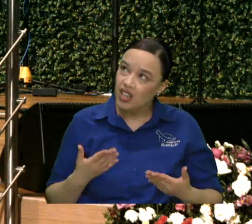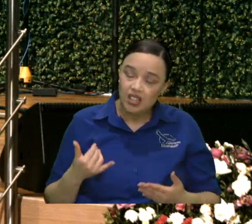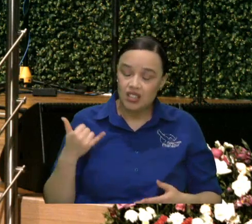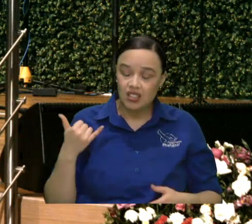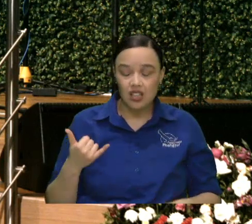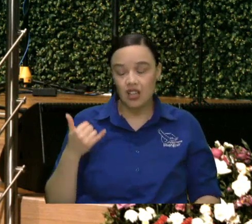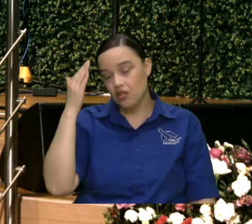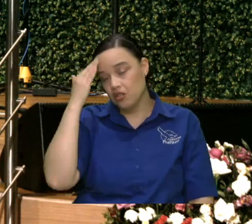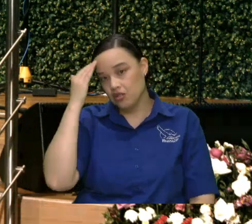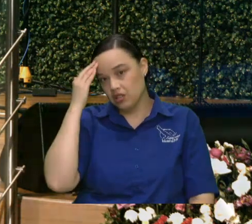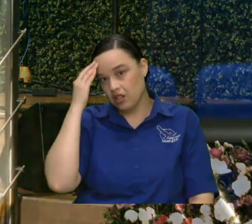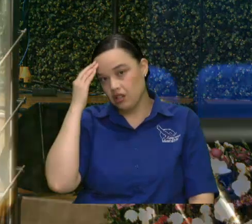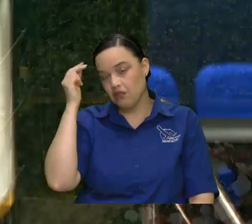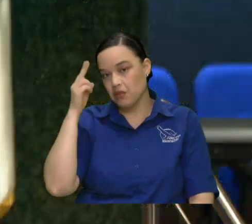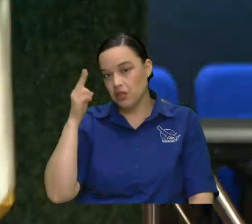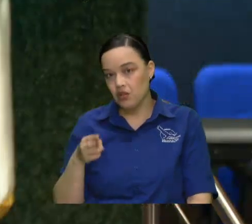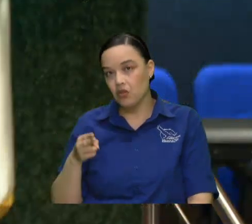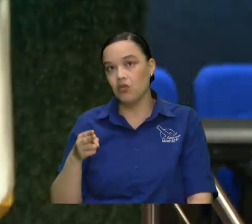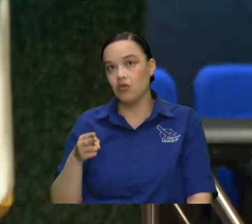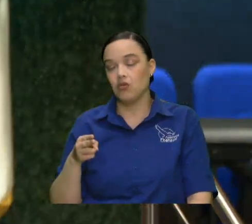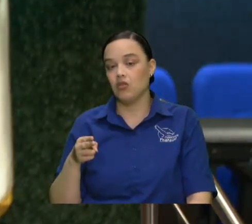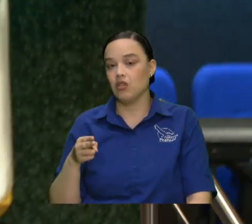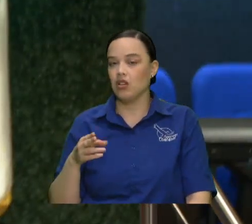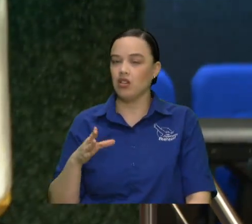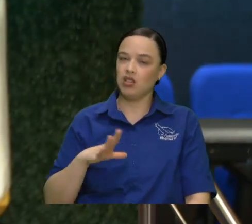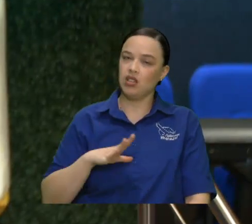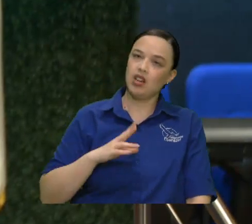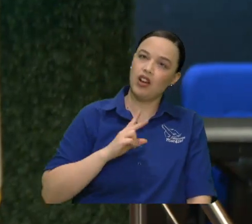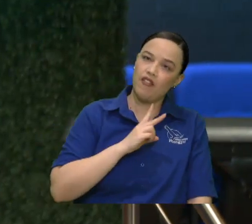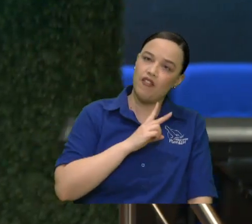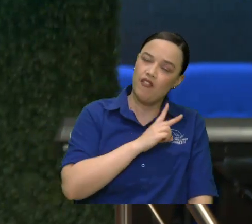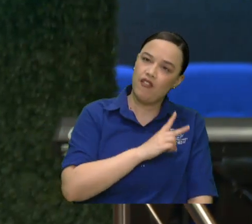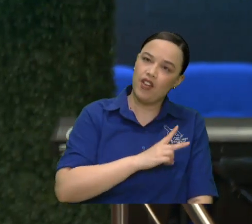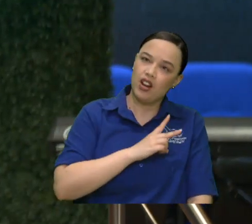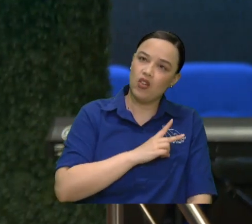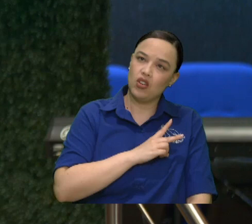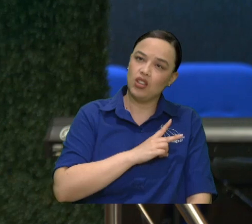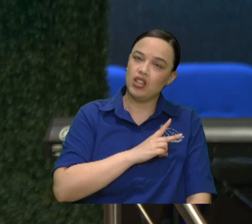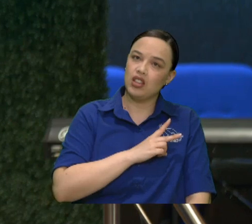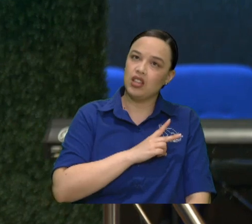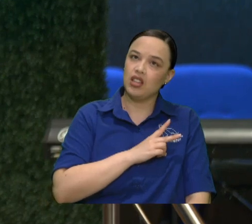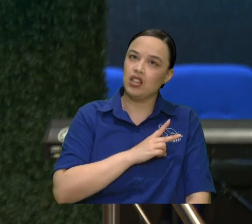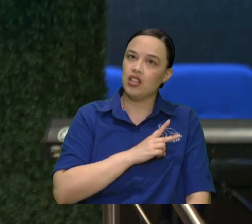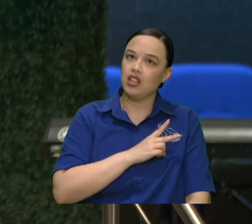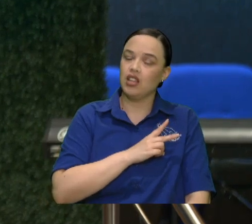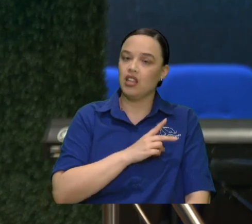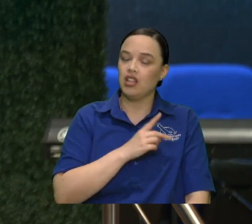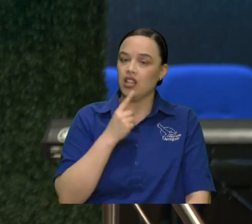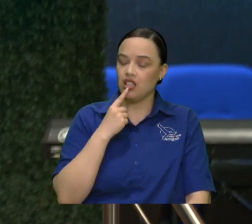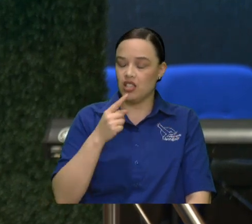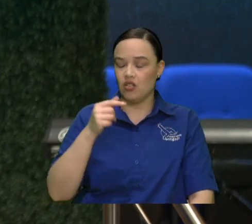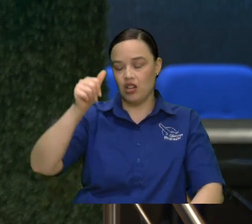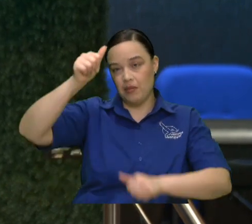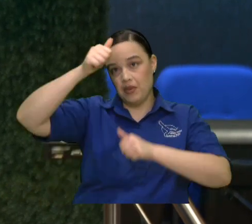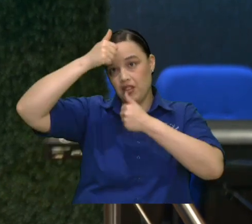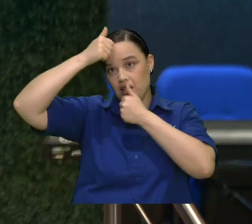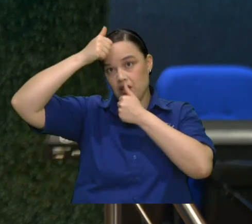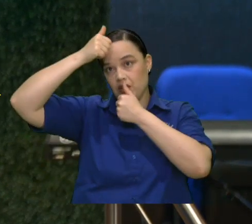pero nunca hemos tenido el valor valor de arrepentirnos y como decía nuestro pastor gilmar ayer